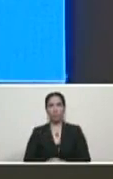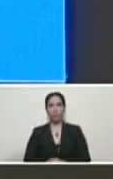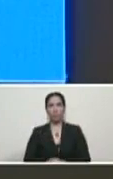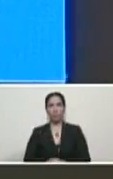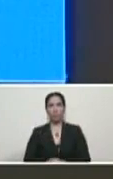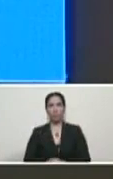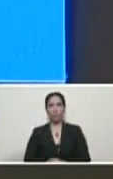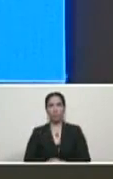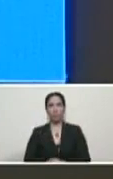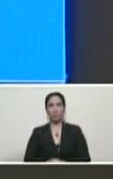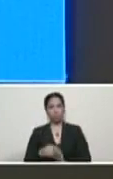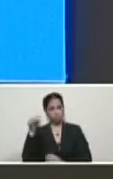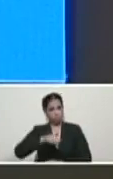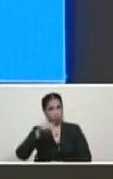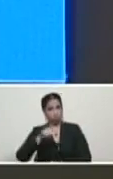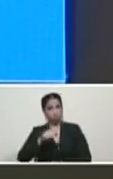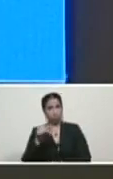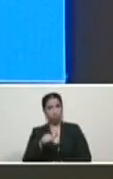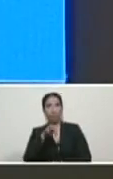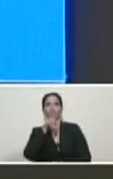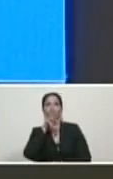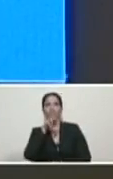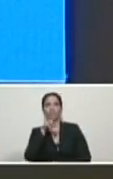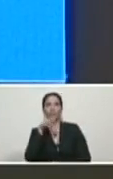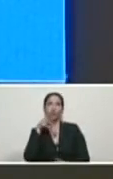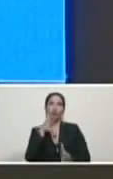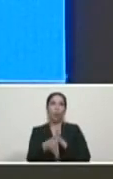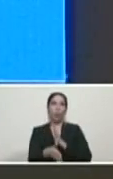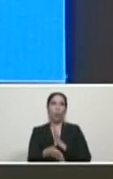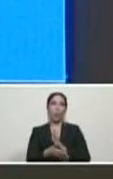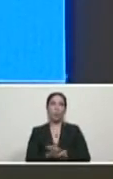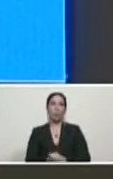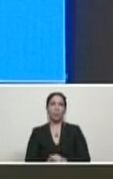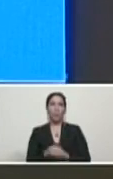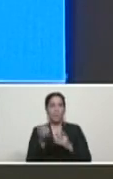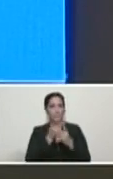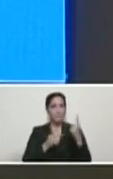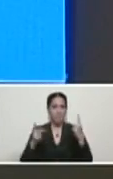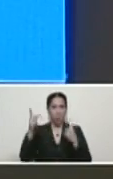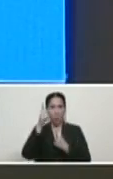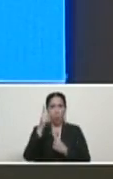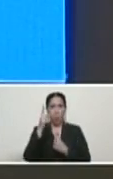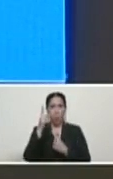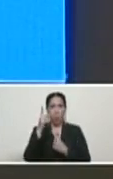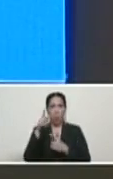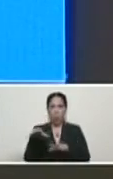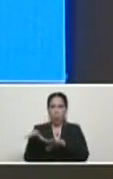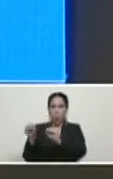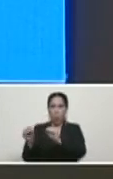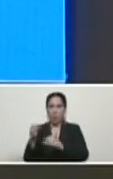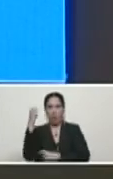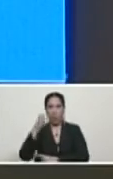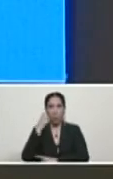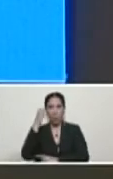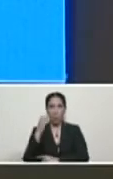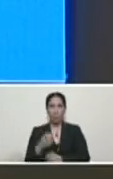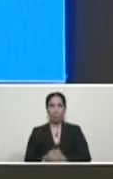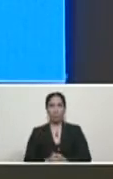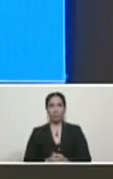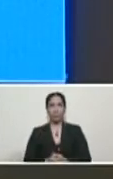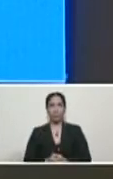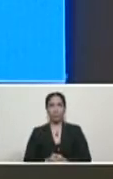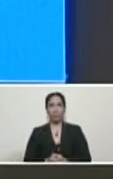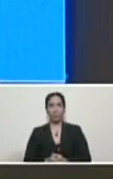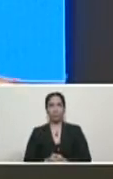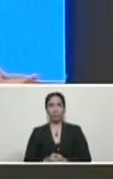Si alguien hablara hoy de las potencias coloniales europeas de entonces, que se creían